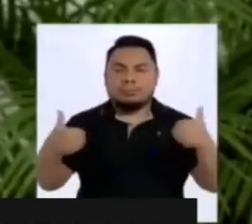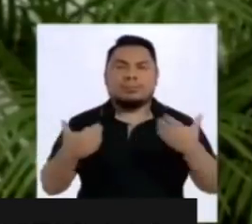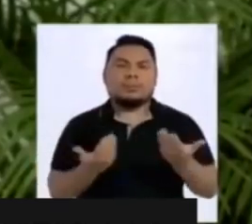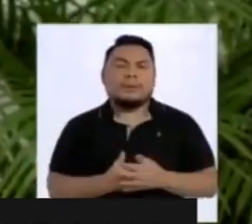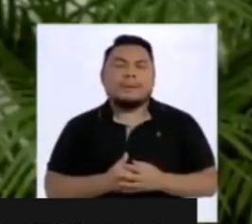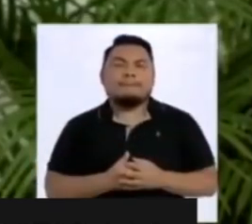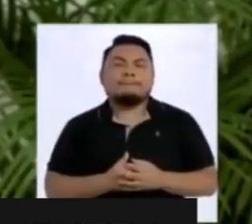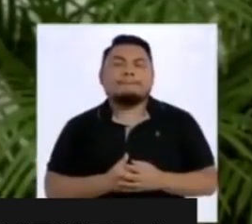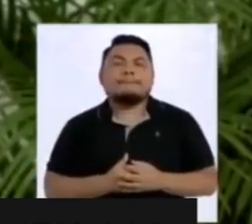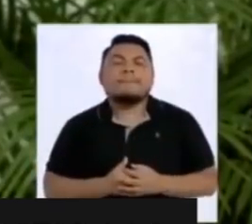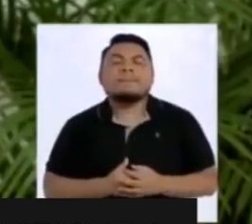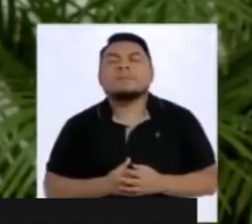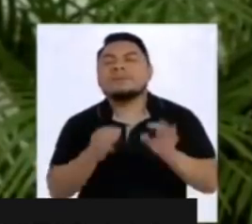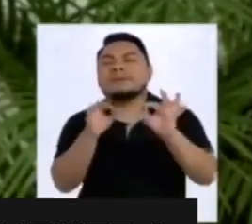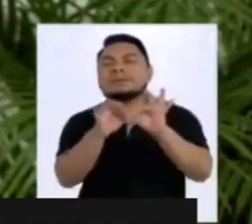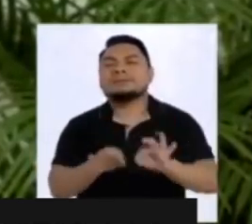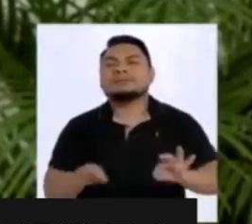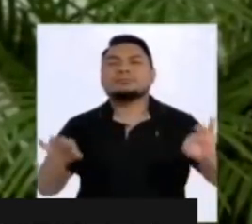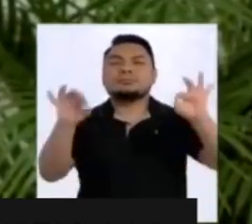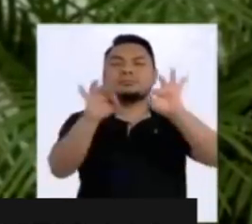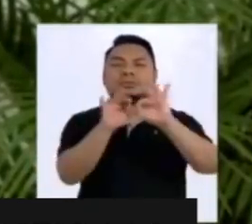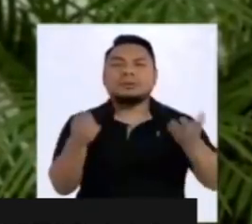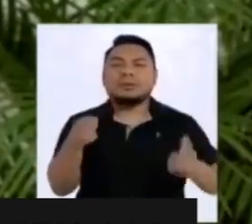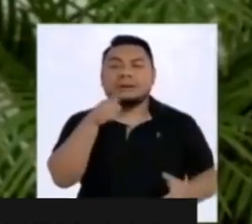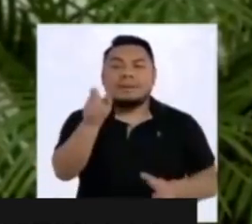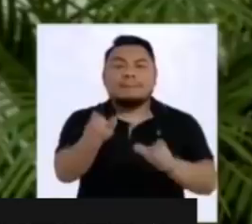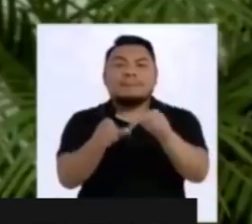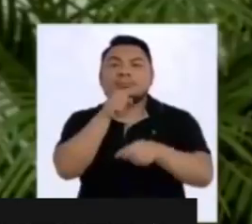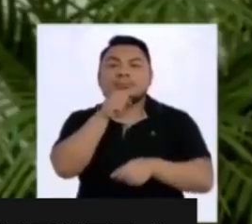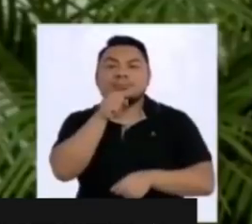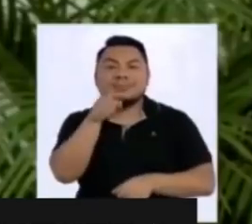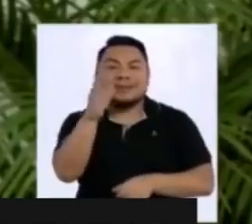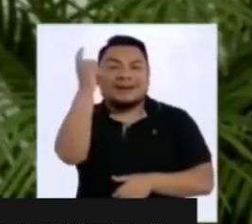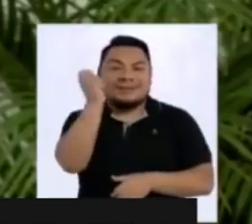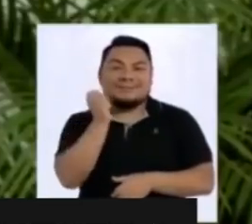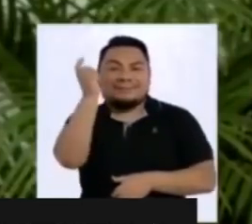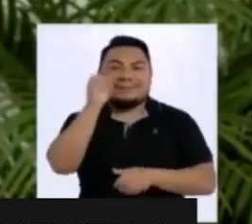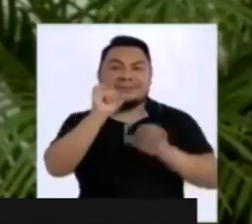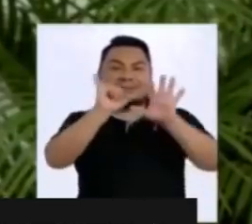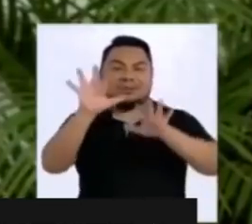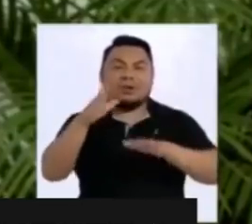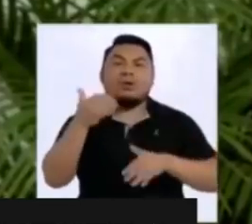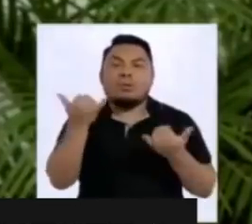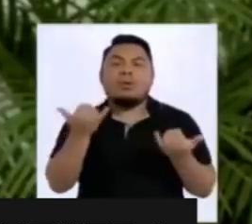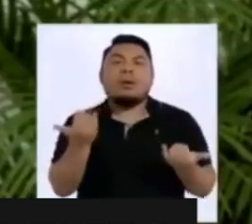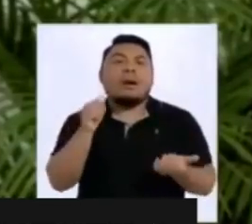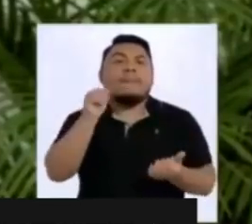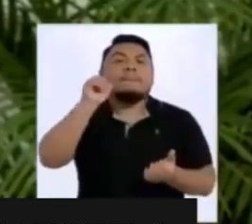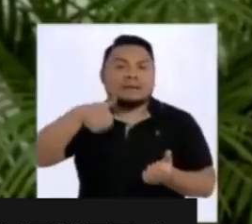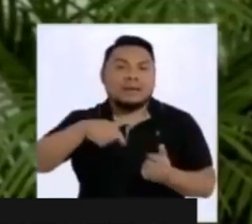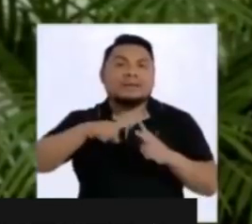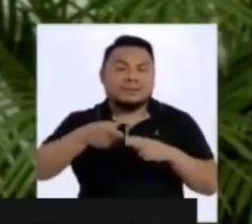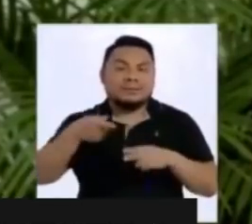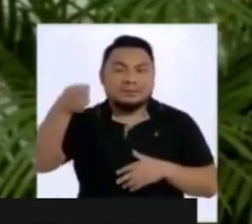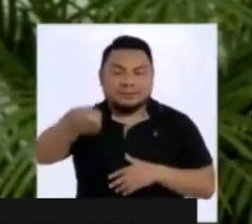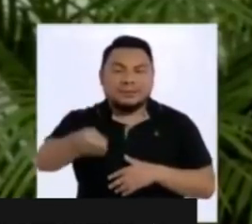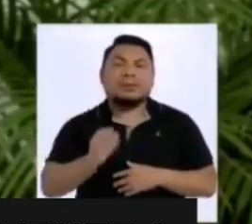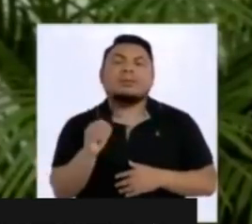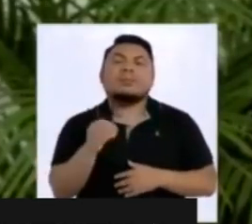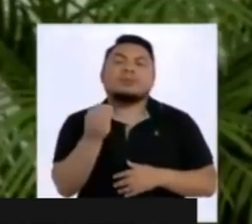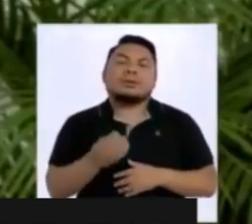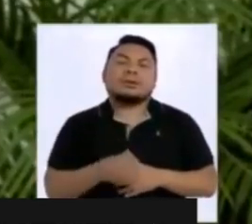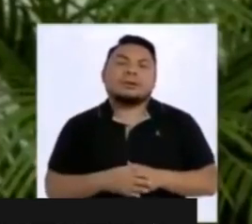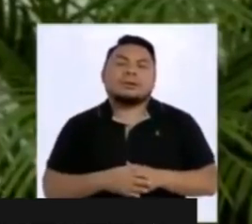debida. Es importante que los usuarios de pensión 65 reciban su bono hoy, a partir de mañana,